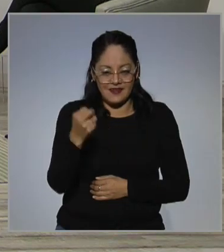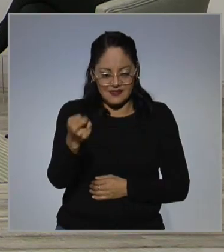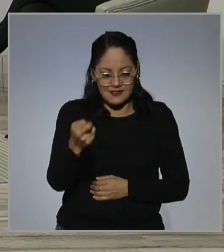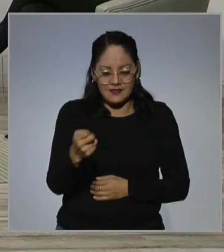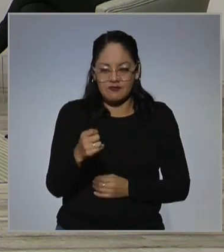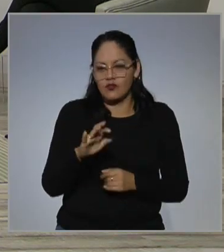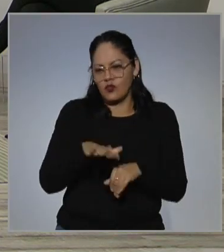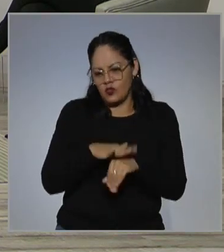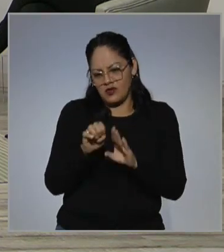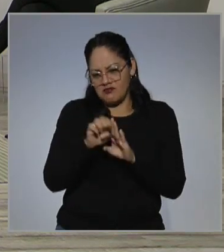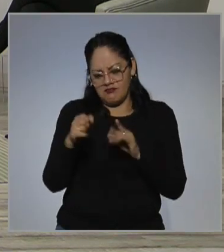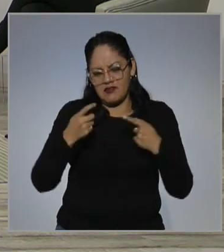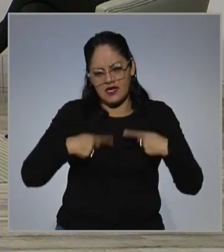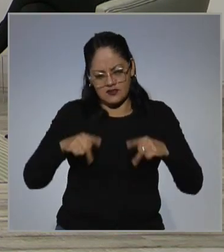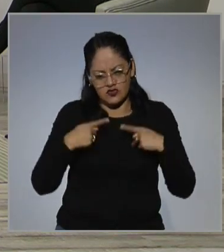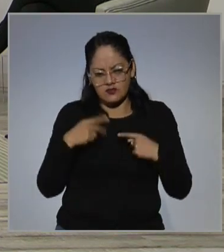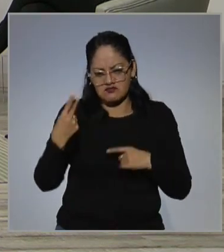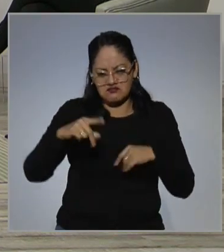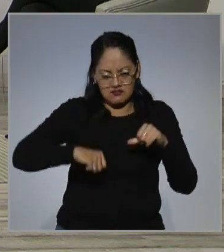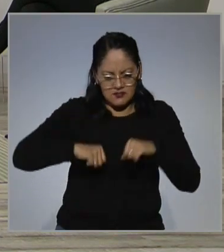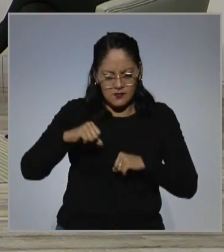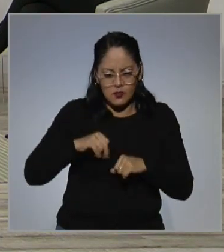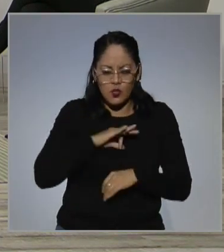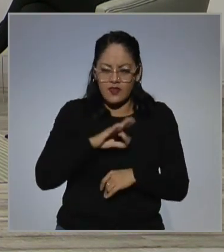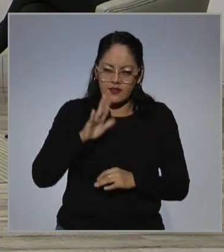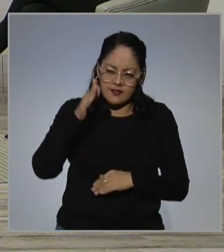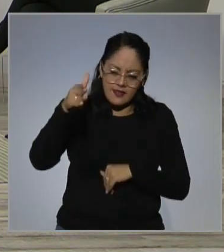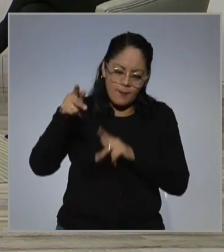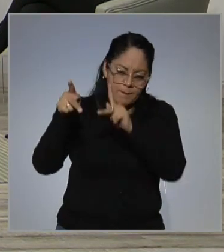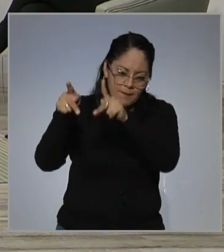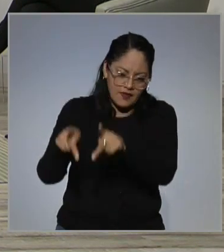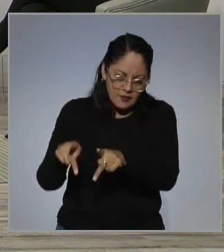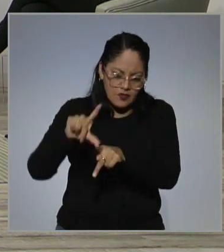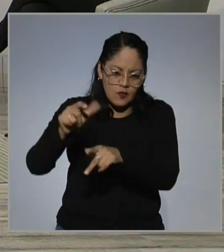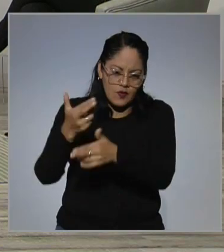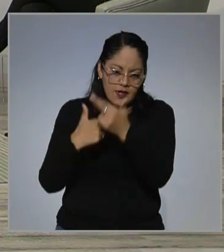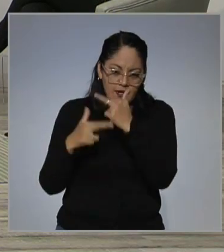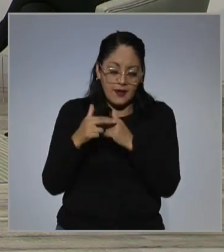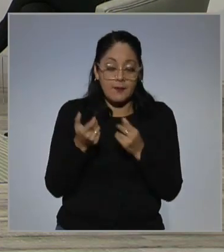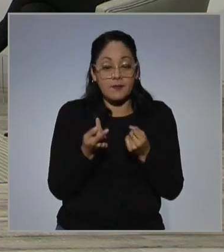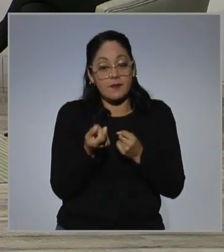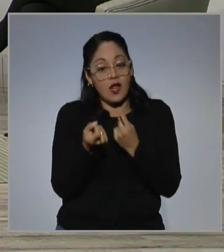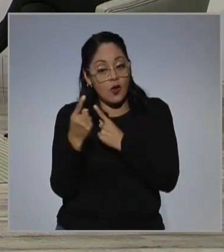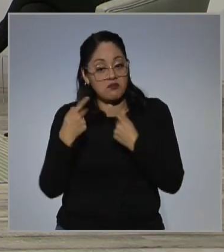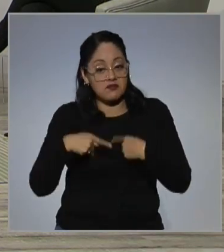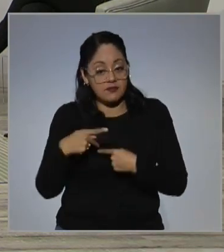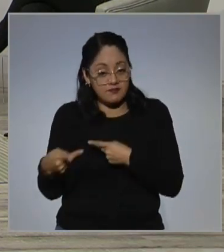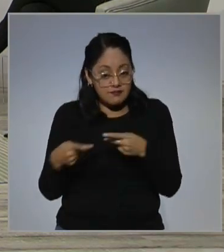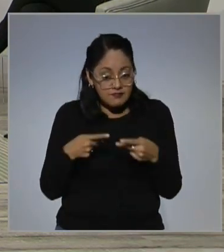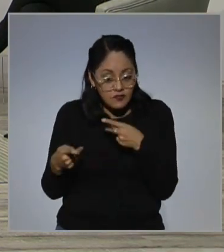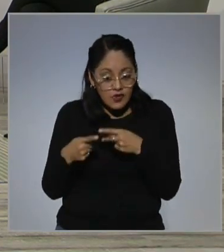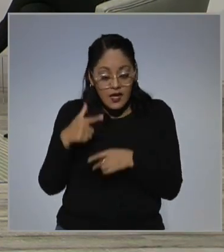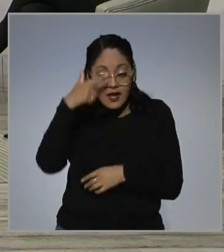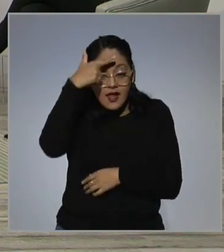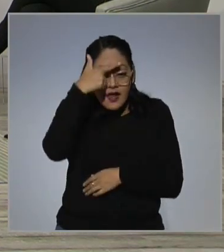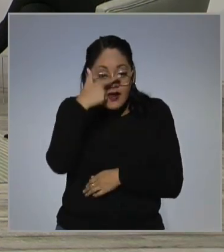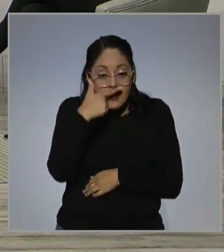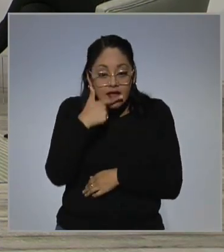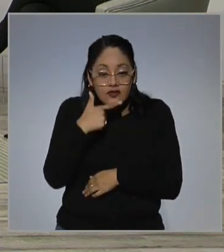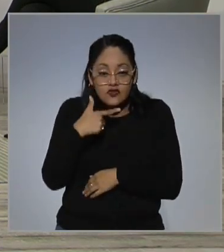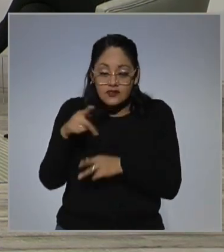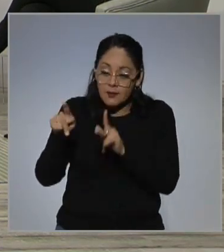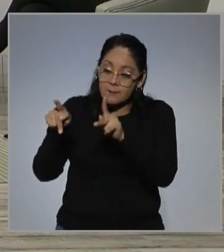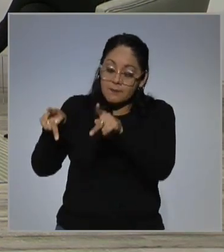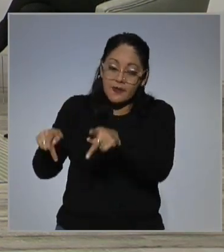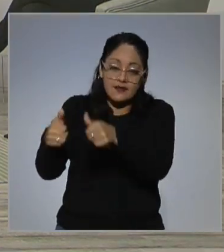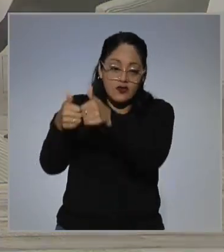sí, por cuestiones de sus actividades, pueden ir al panteón y regresar, pero hay quienes se organizan y pasan la noche con sus